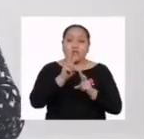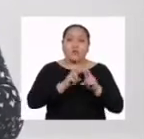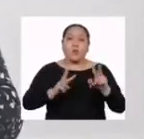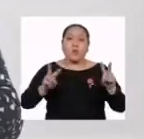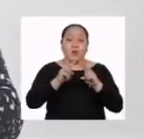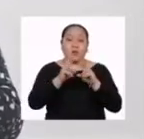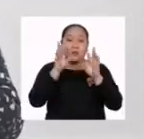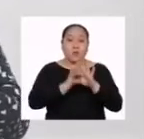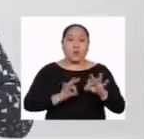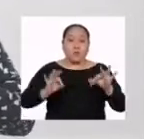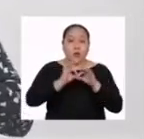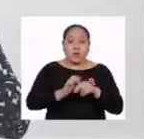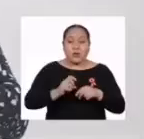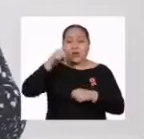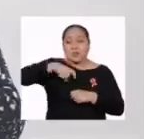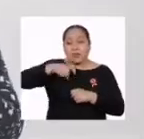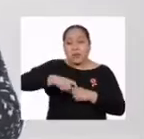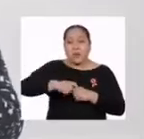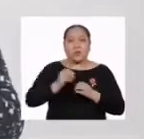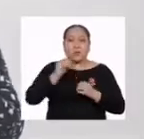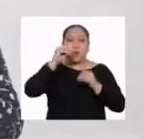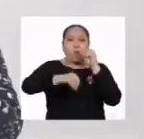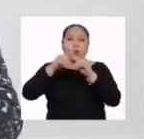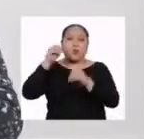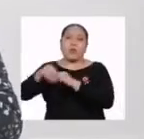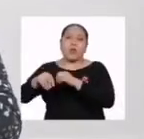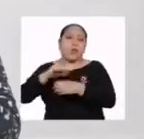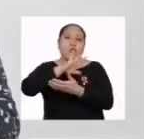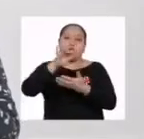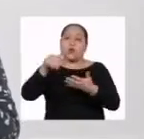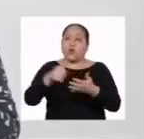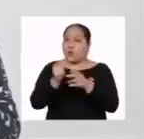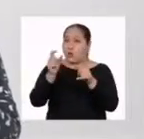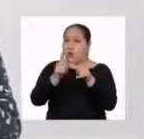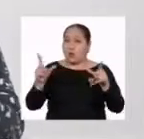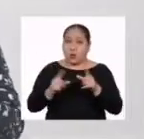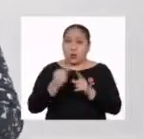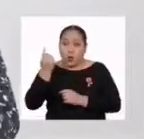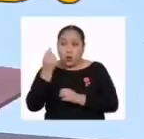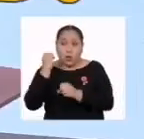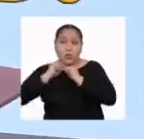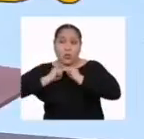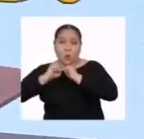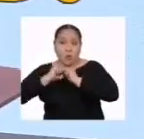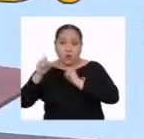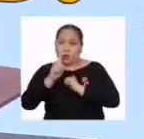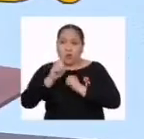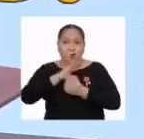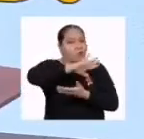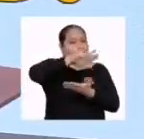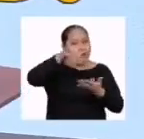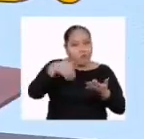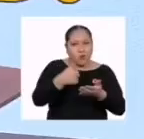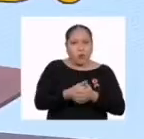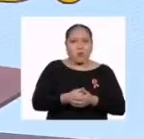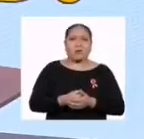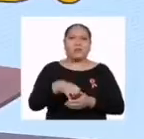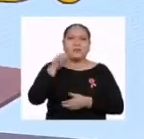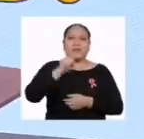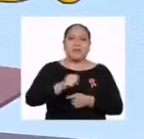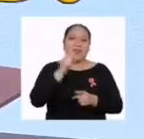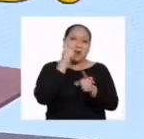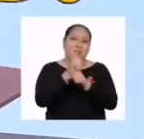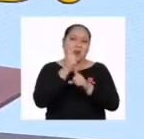debemos cultivar en todos los ámbitos, no solo en el deportivo. Así es, Practiquemos